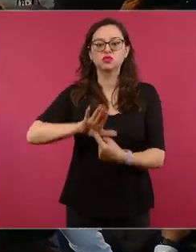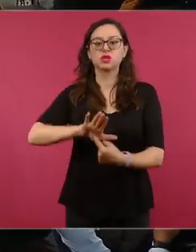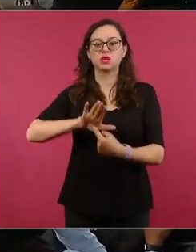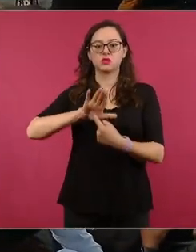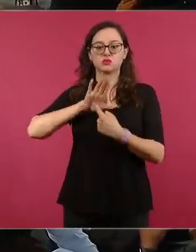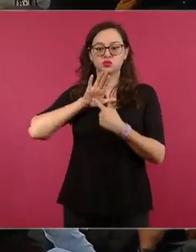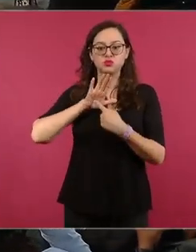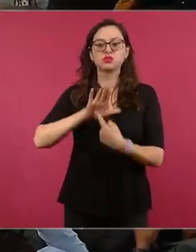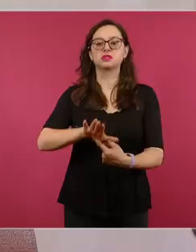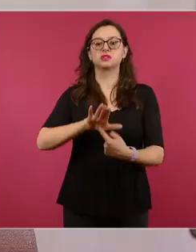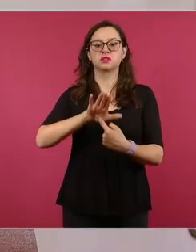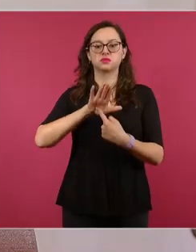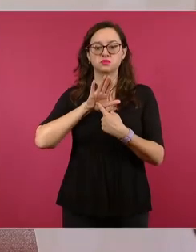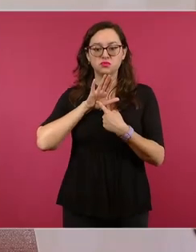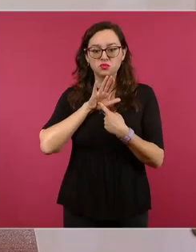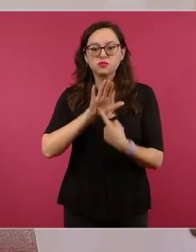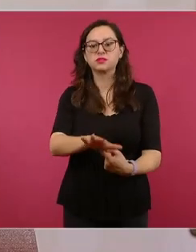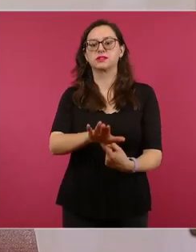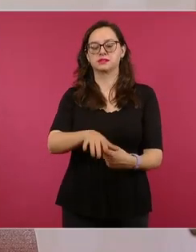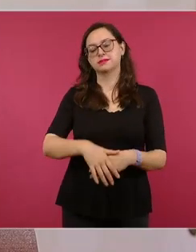en marzo, abril